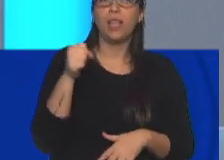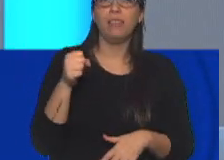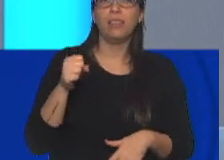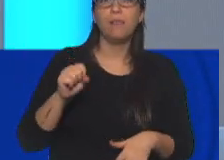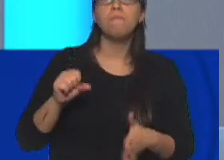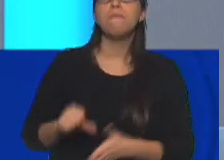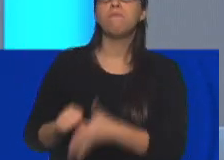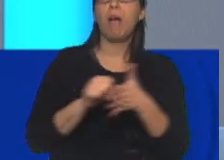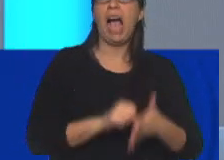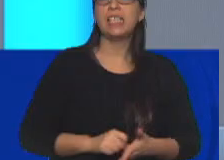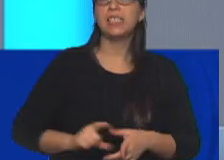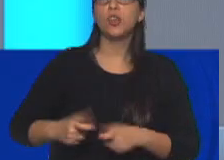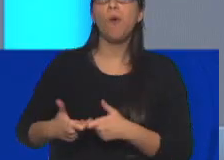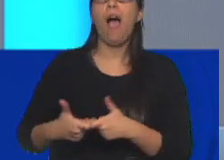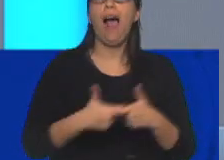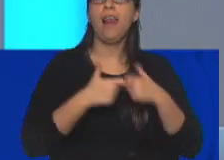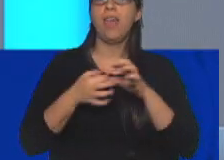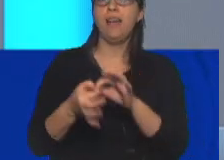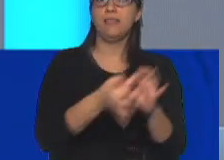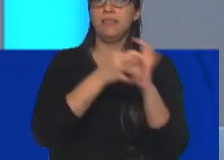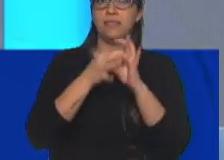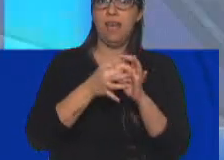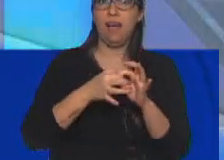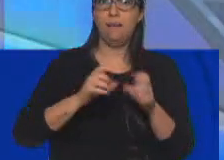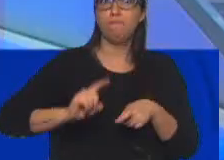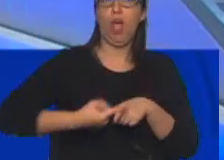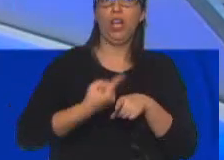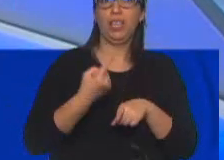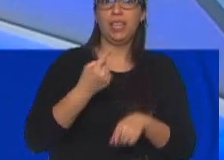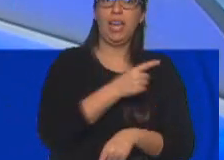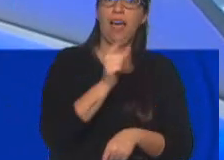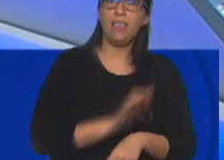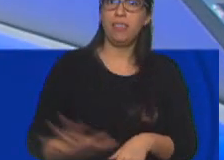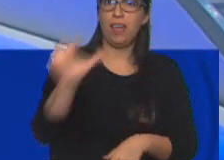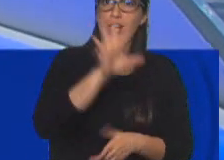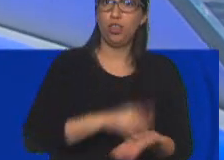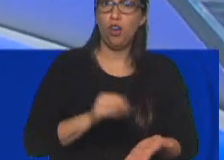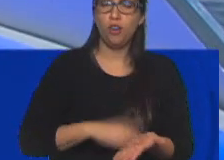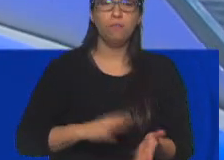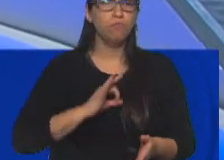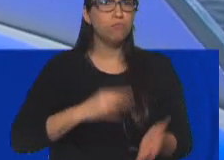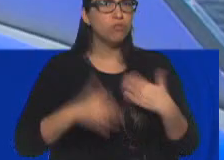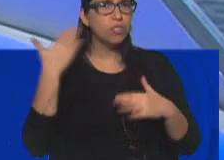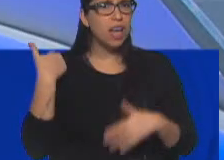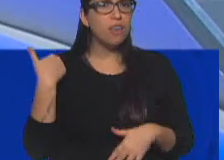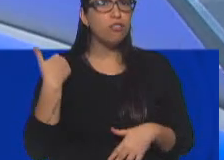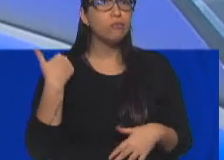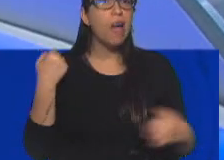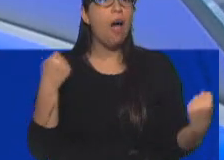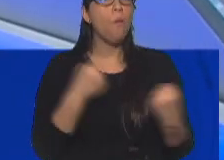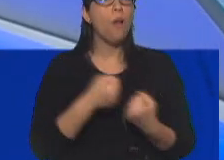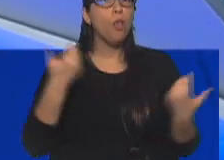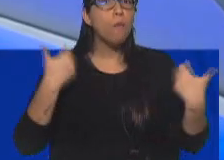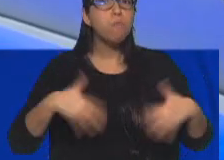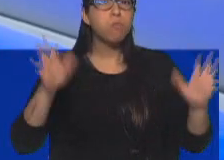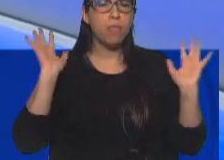clave, ¿no? Que Bien, quizás es bueno, el principal motor. Está bien. Bueno, a ver, hace ya varios años se viene discutiendo este posible acuerdo.